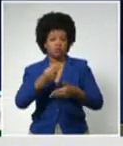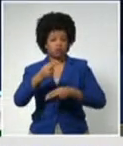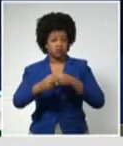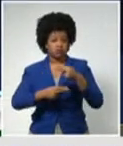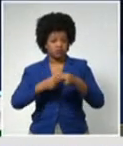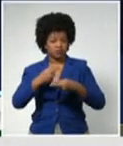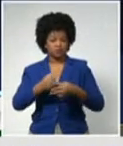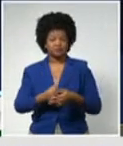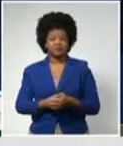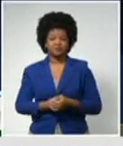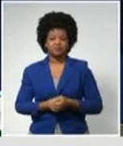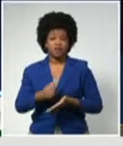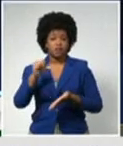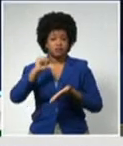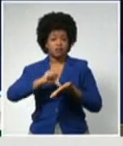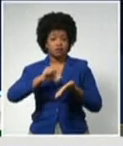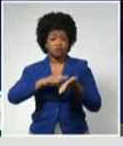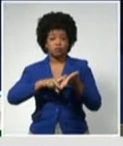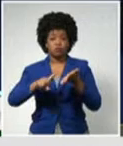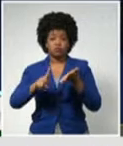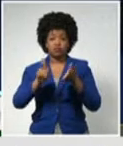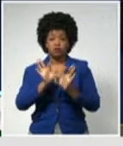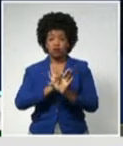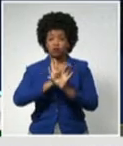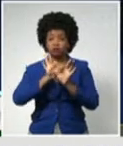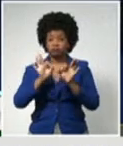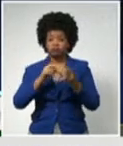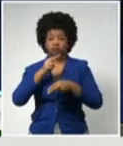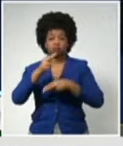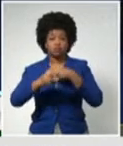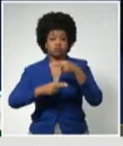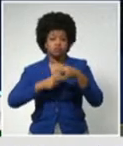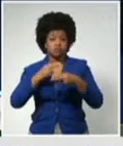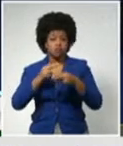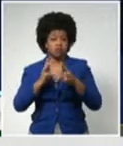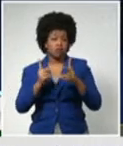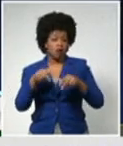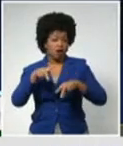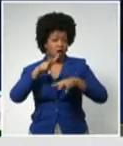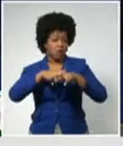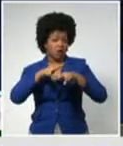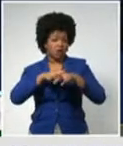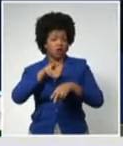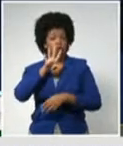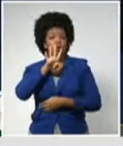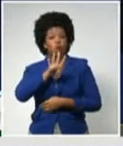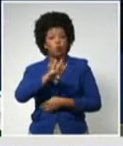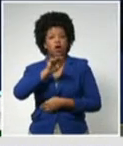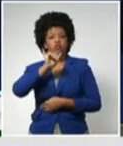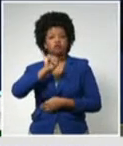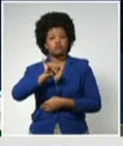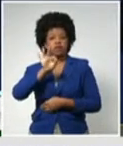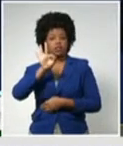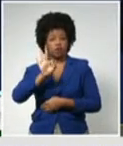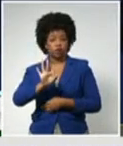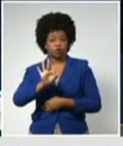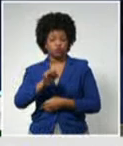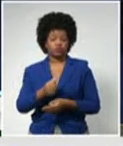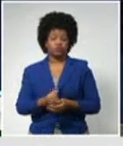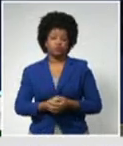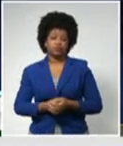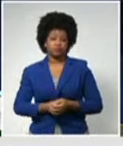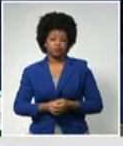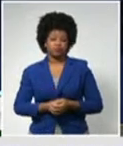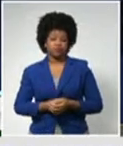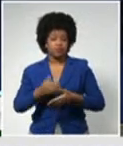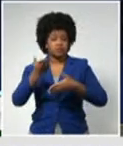Centro Provincial de Higiene, Epidemiología y Microbiología de La Habana con 468, los de